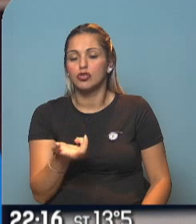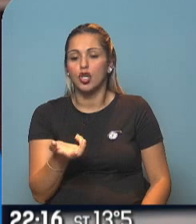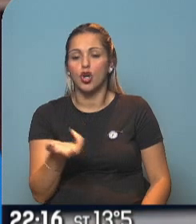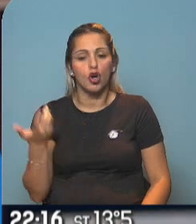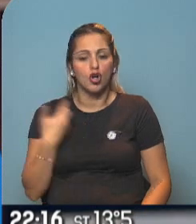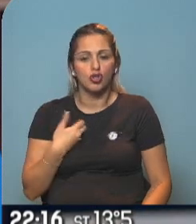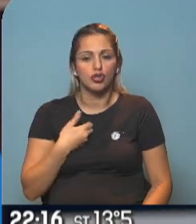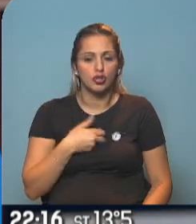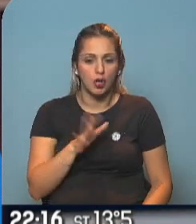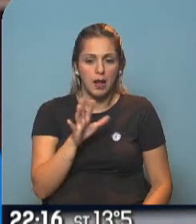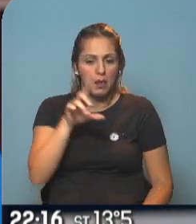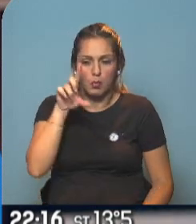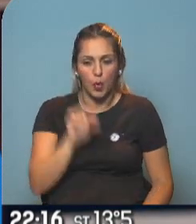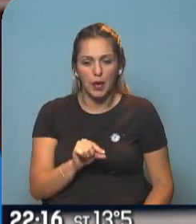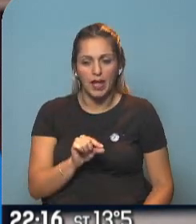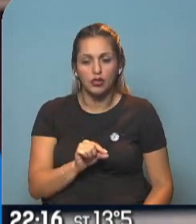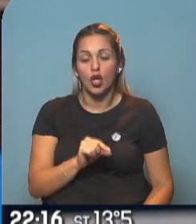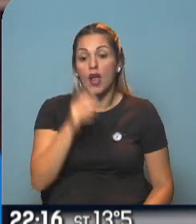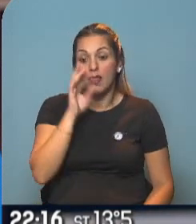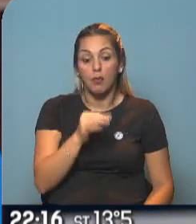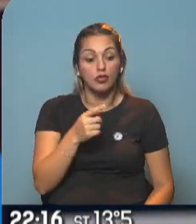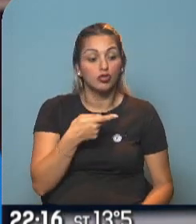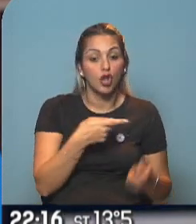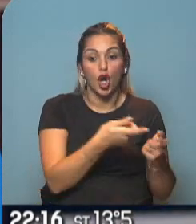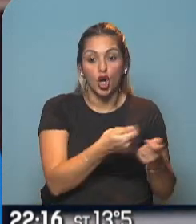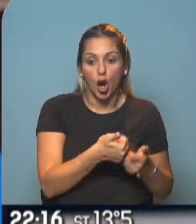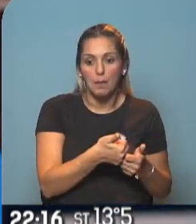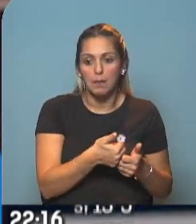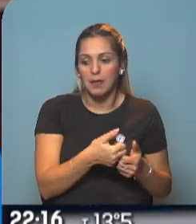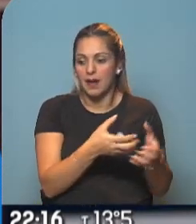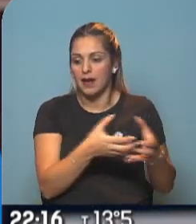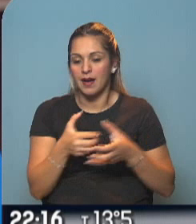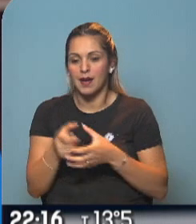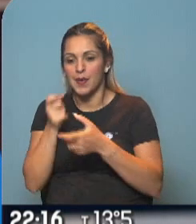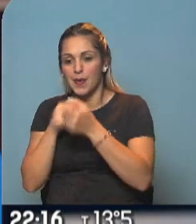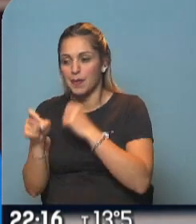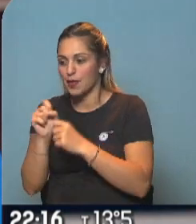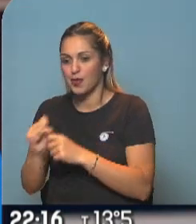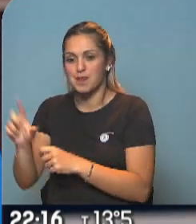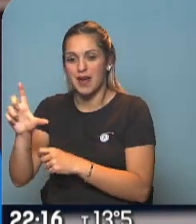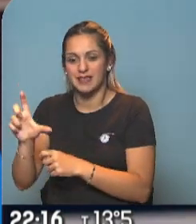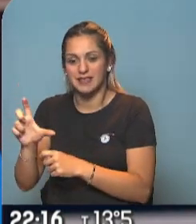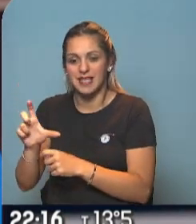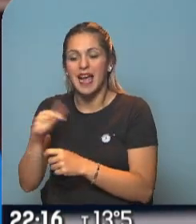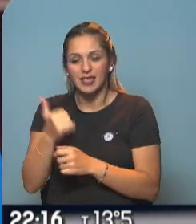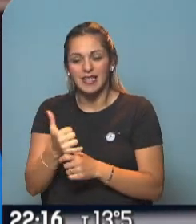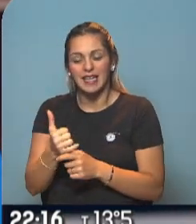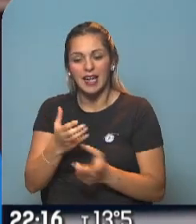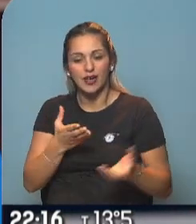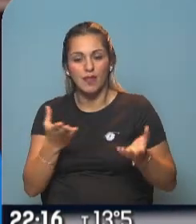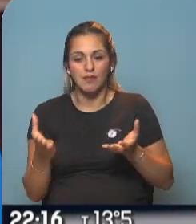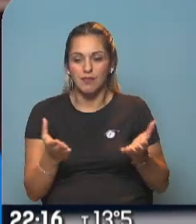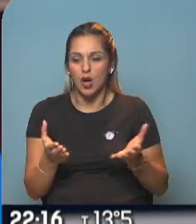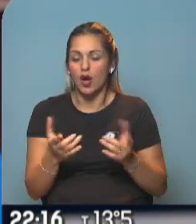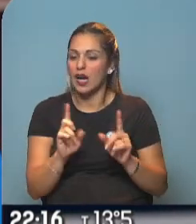regulado, que es casi muy barato, después lo puede revender en otro lado, y así me parece que hay toda una economía de pequeñas y grandes ilegalidades